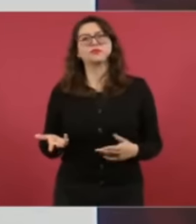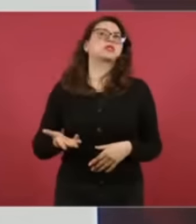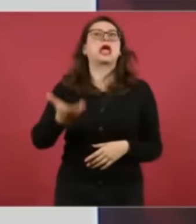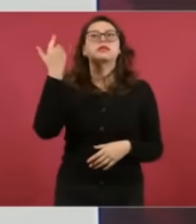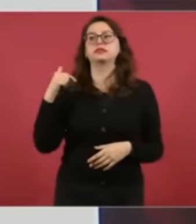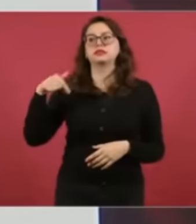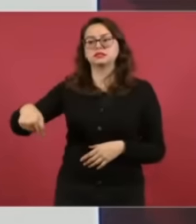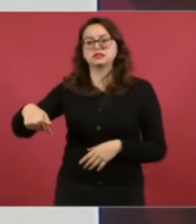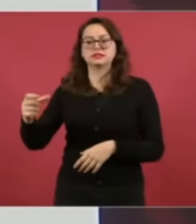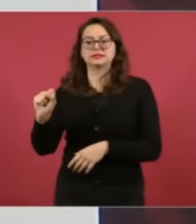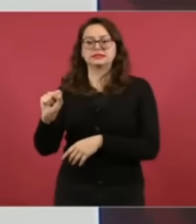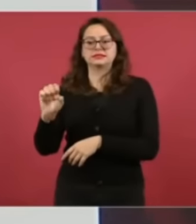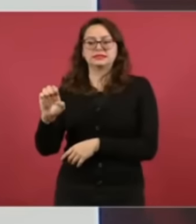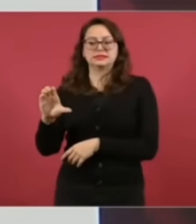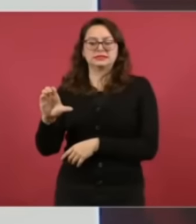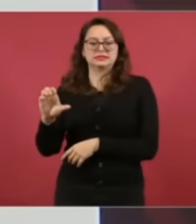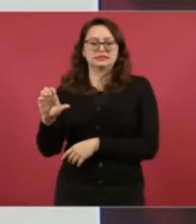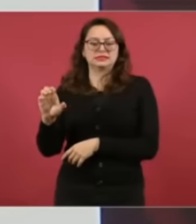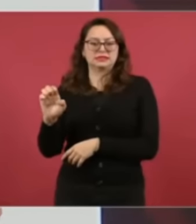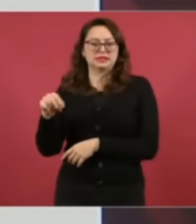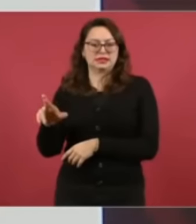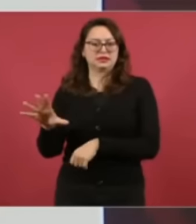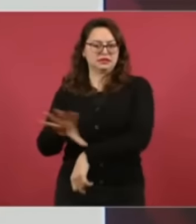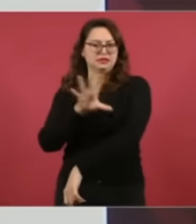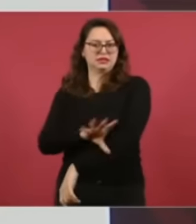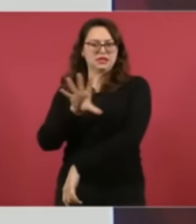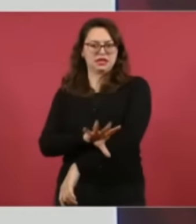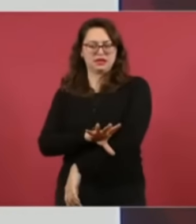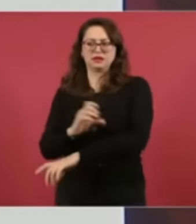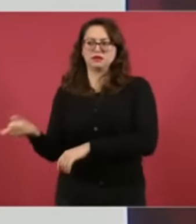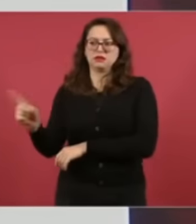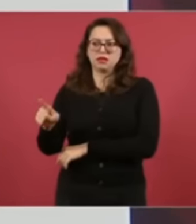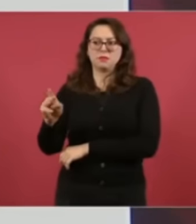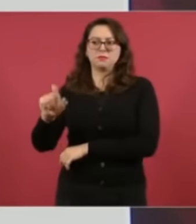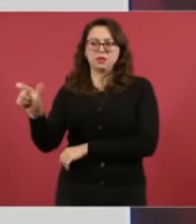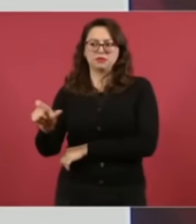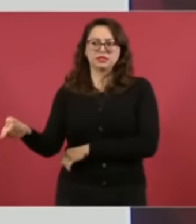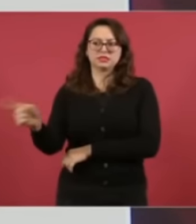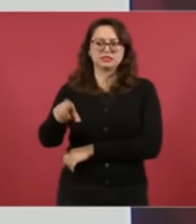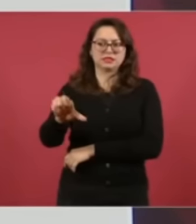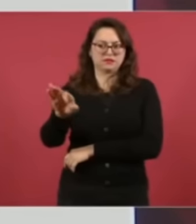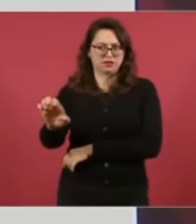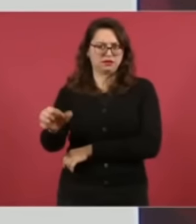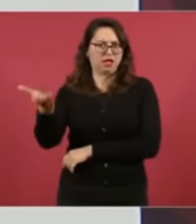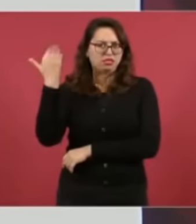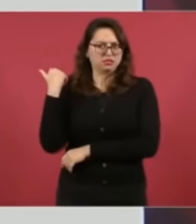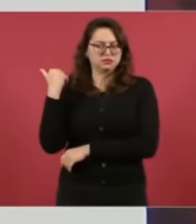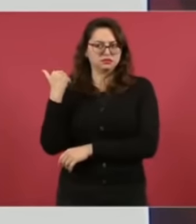pertenecían a la Secretaría de Energía, o a Pemex, o a la Comisión Federal de Electricidad, y crearon todos estos